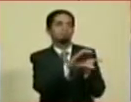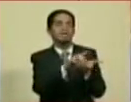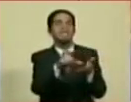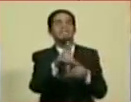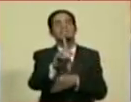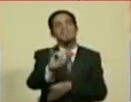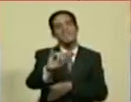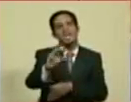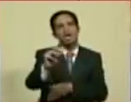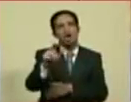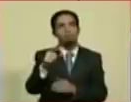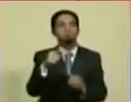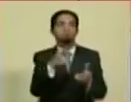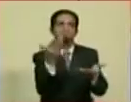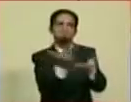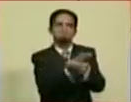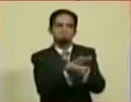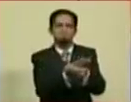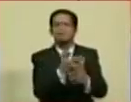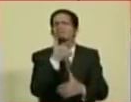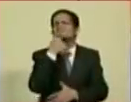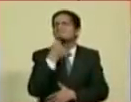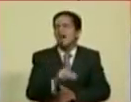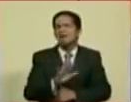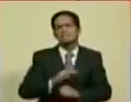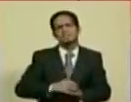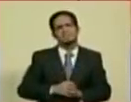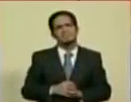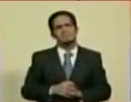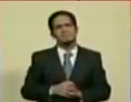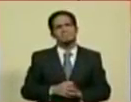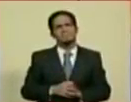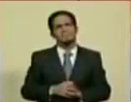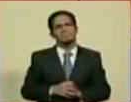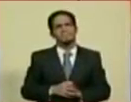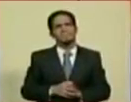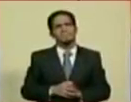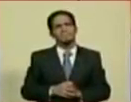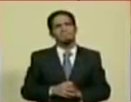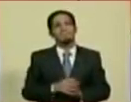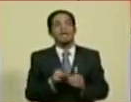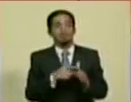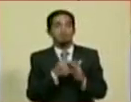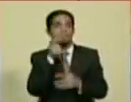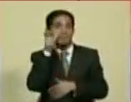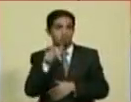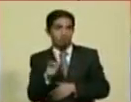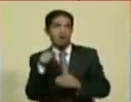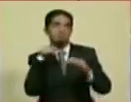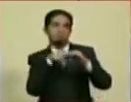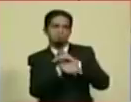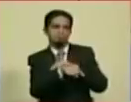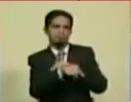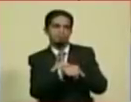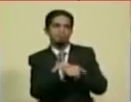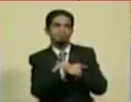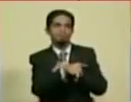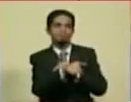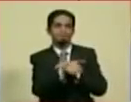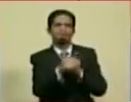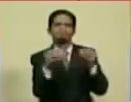DICOM. Es muy sencillo. Y tener divisas a una tasa